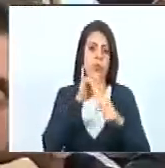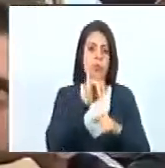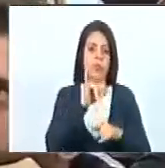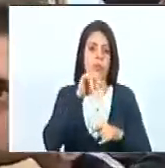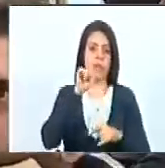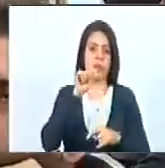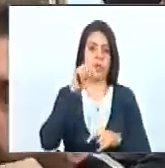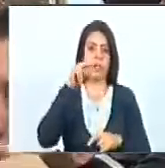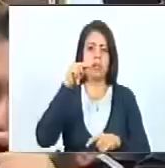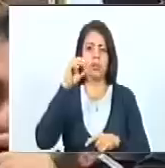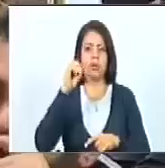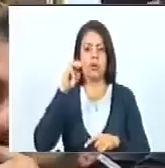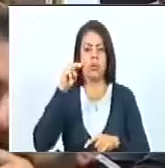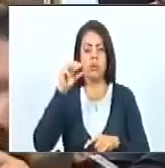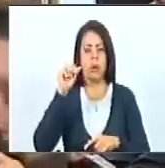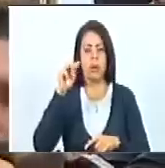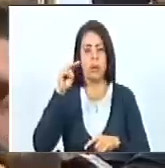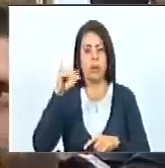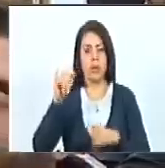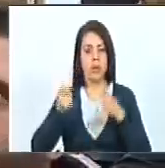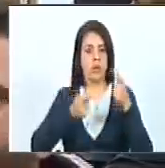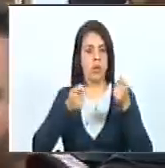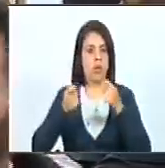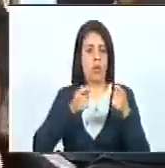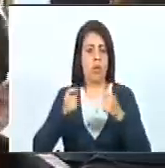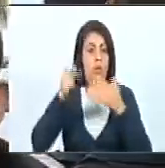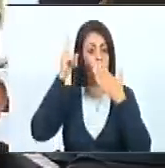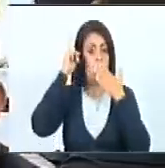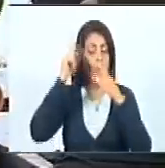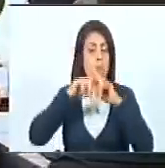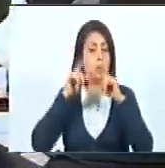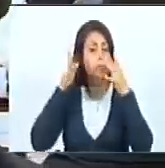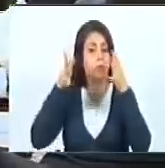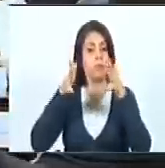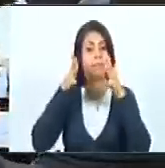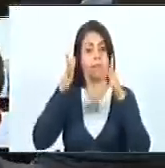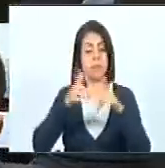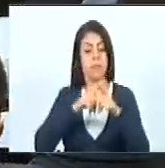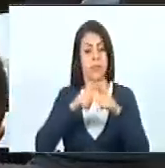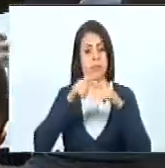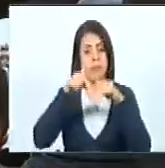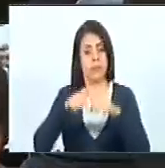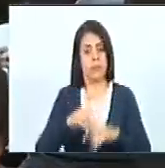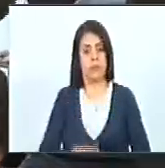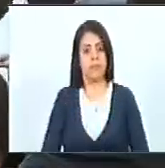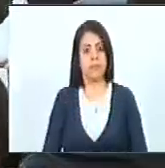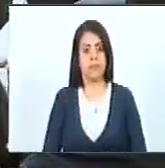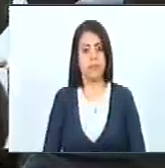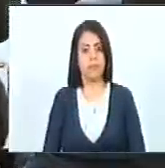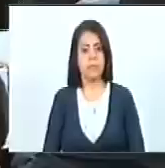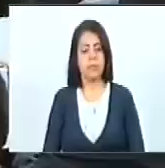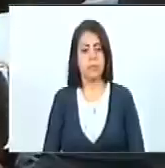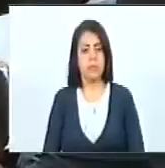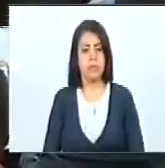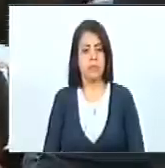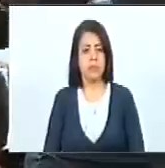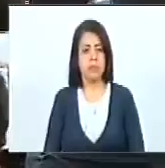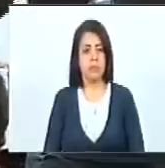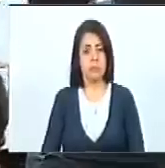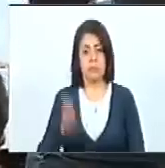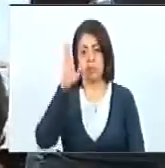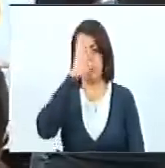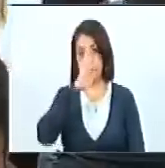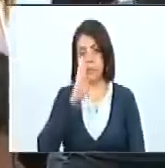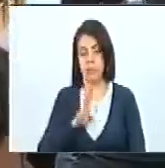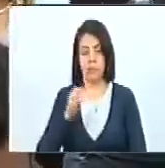donde los Yanomami tienen el control, pero con el asesoramiento de los de los brasileros